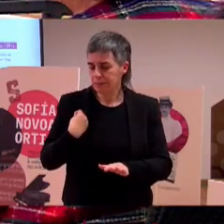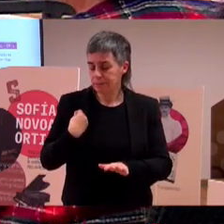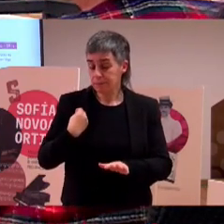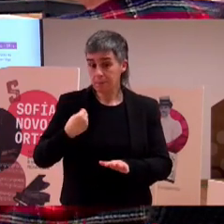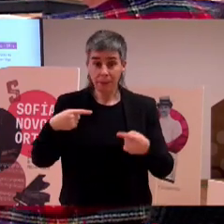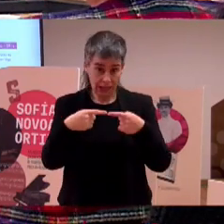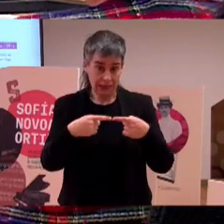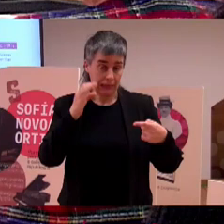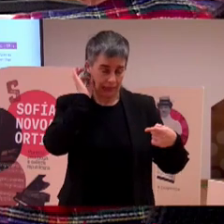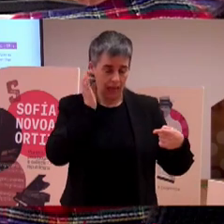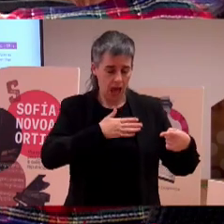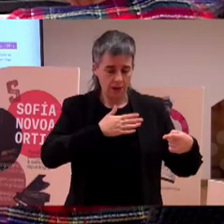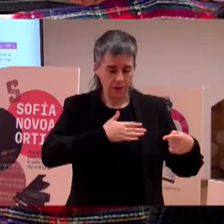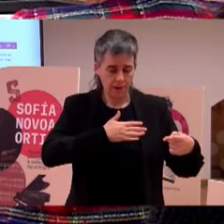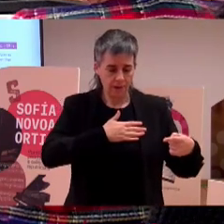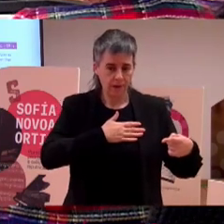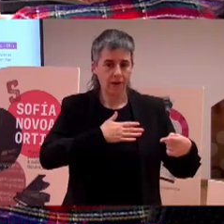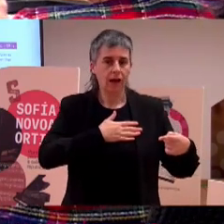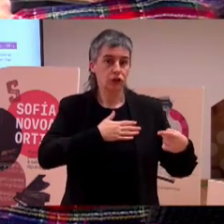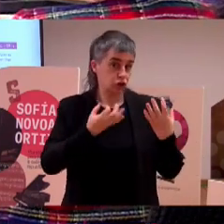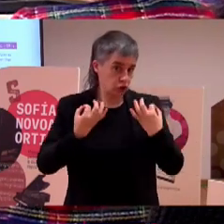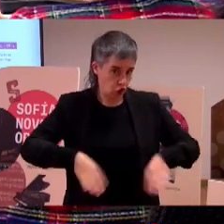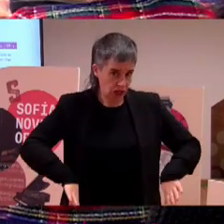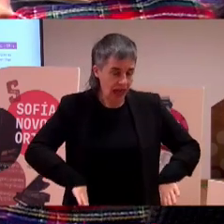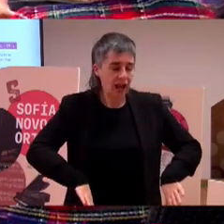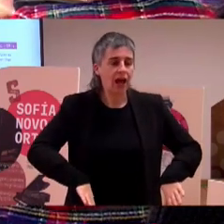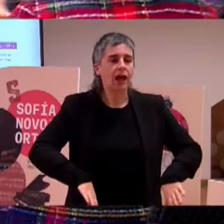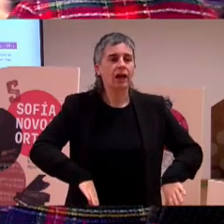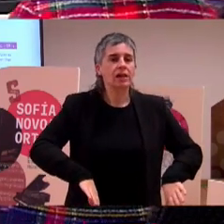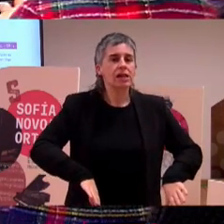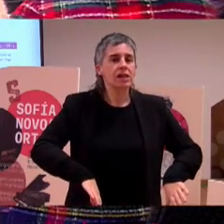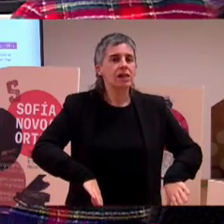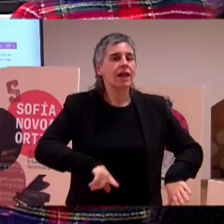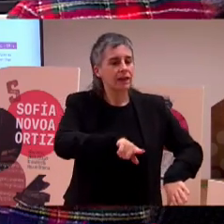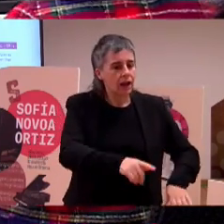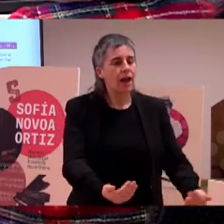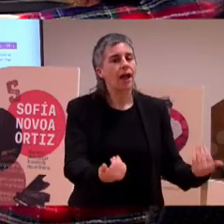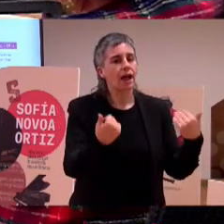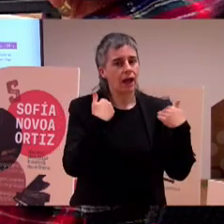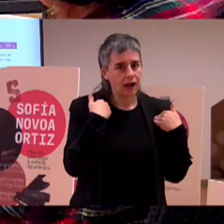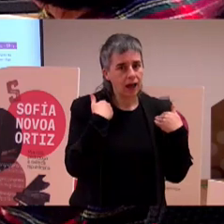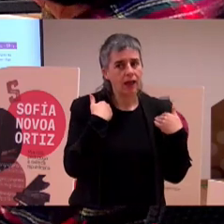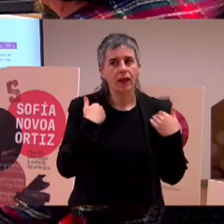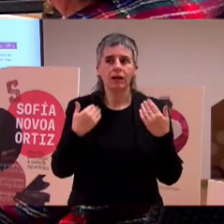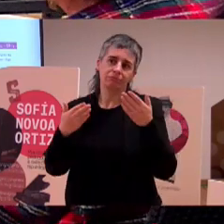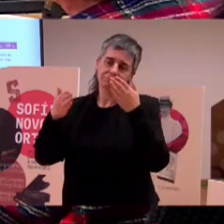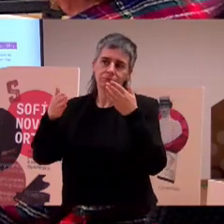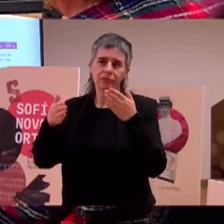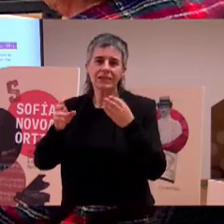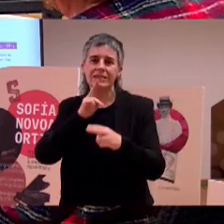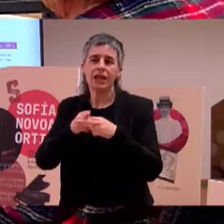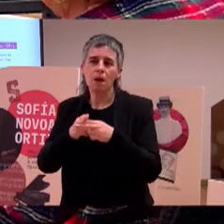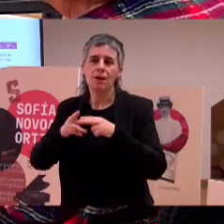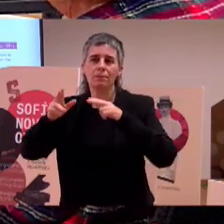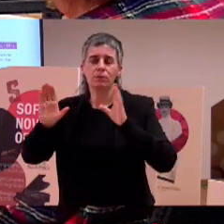mi tía, como estaba soltera, estaba encargada de uno de los dorms, lo que se llama dormitorios,